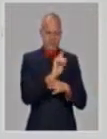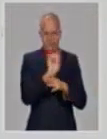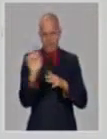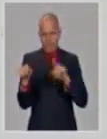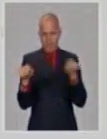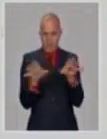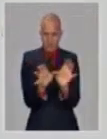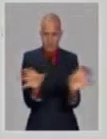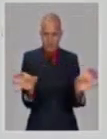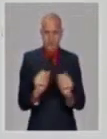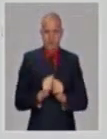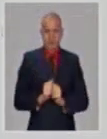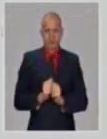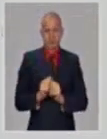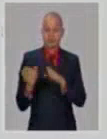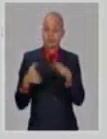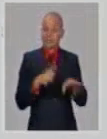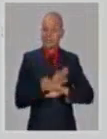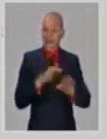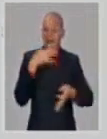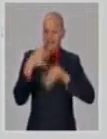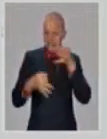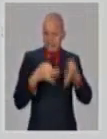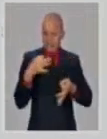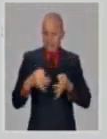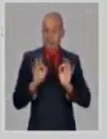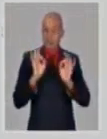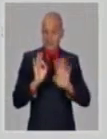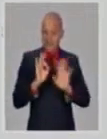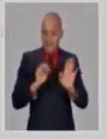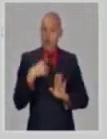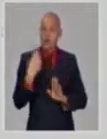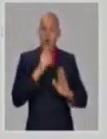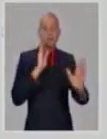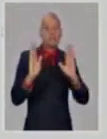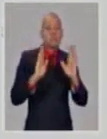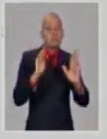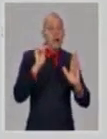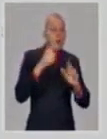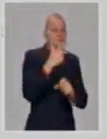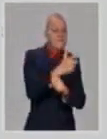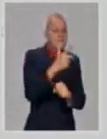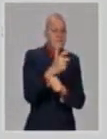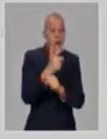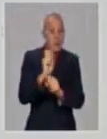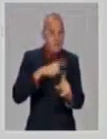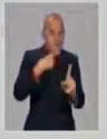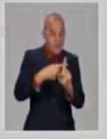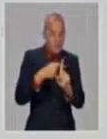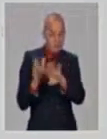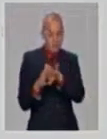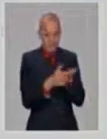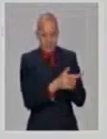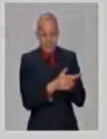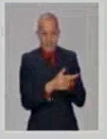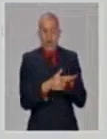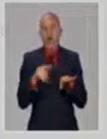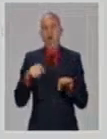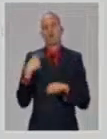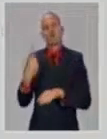Se ha explicado también que en paralelo a estos estudios fase 3, estamos llevando a cabo estudios de intervención. En este